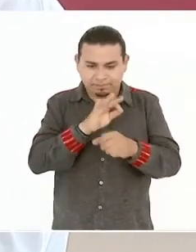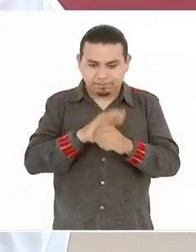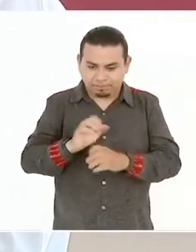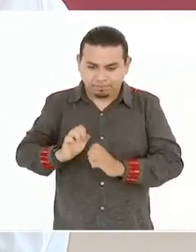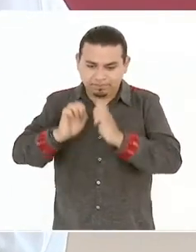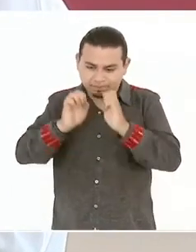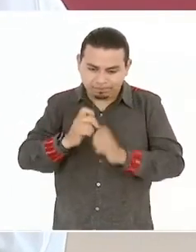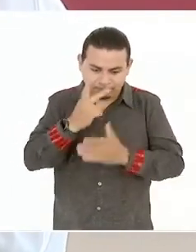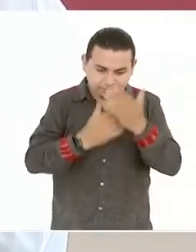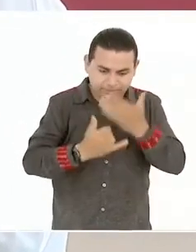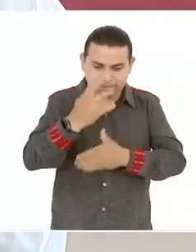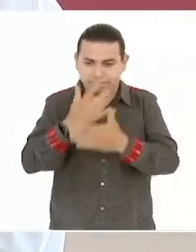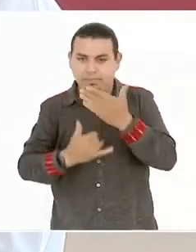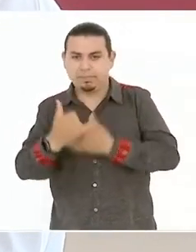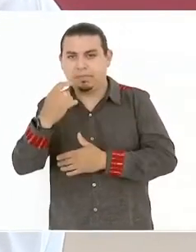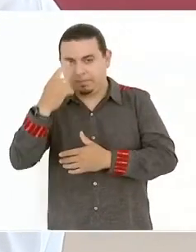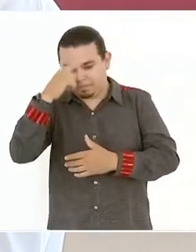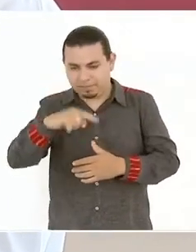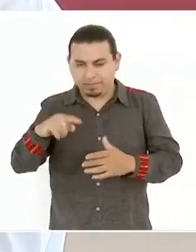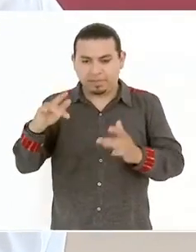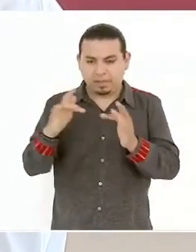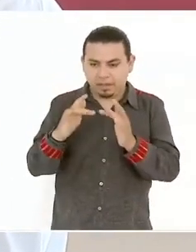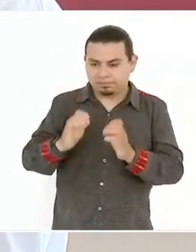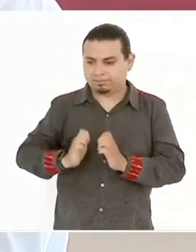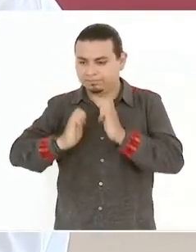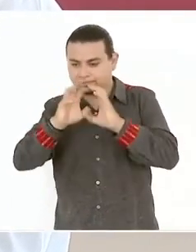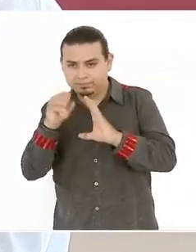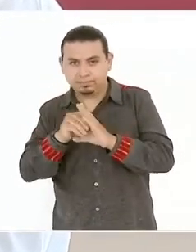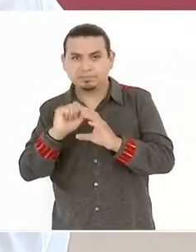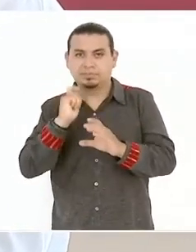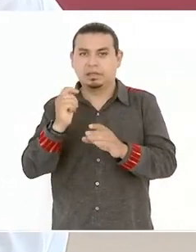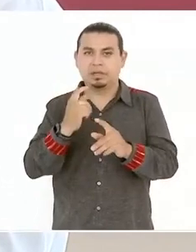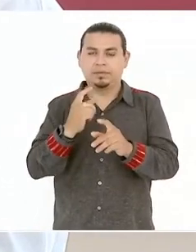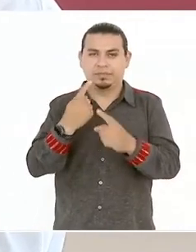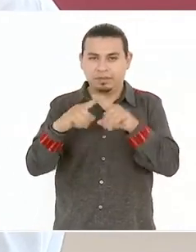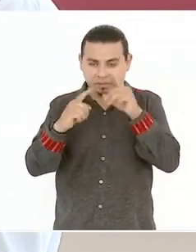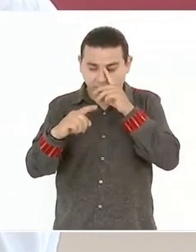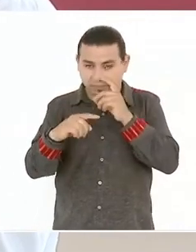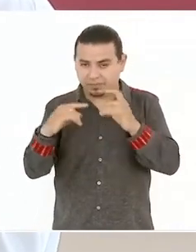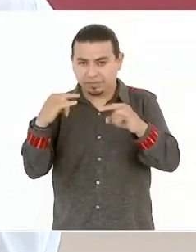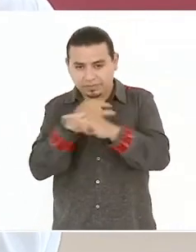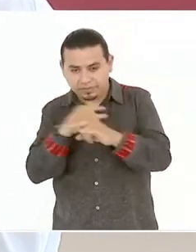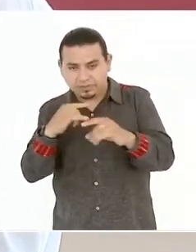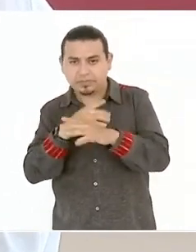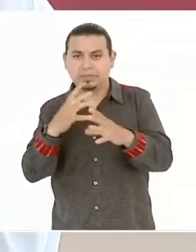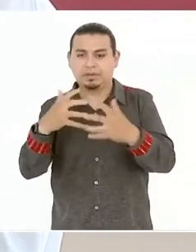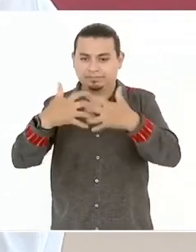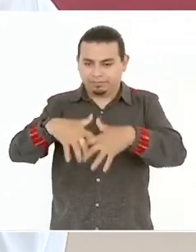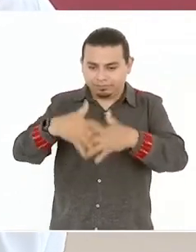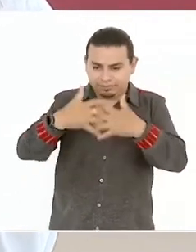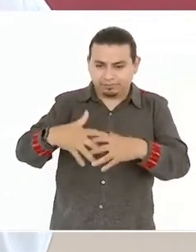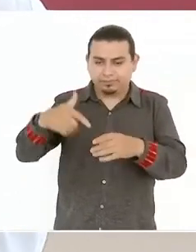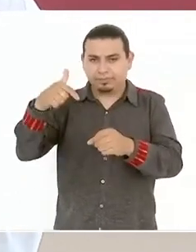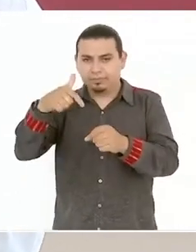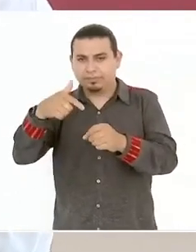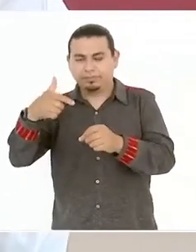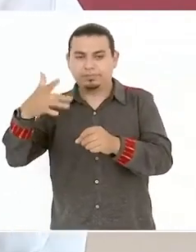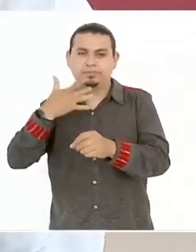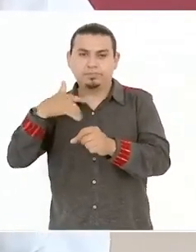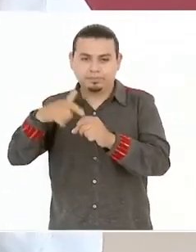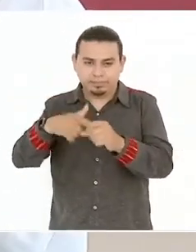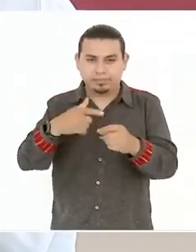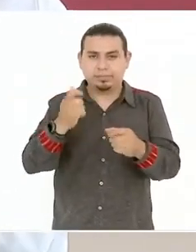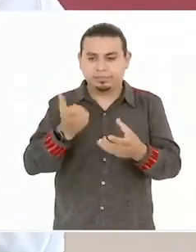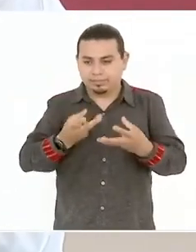a través de la inversión pública en infraestructura de transportes, los 10 parques industriales y la atracción